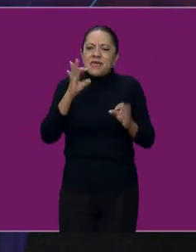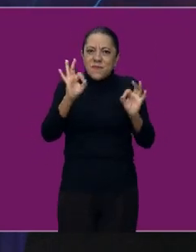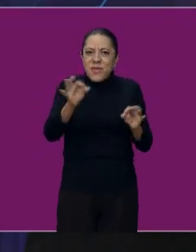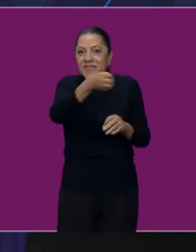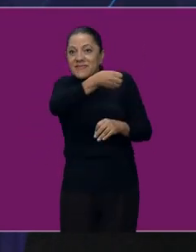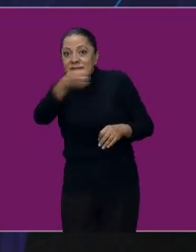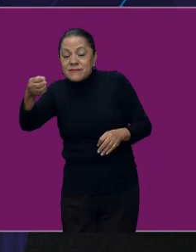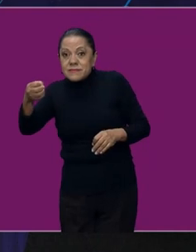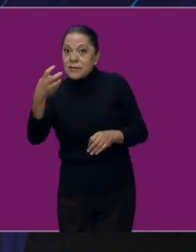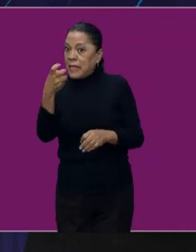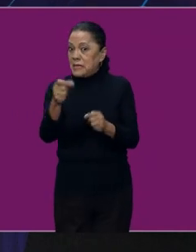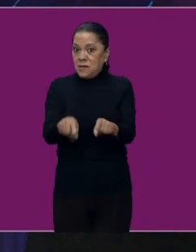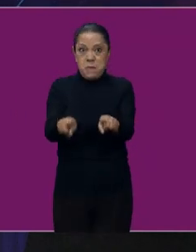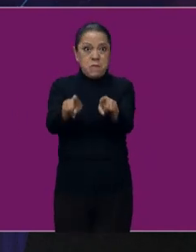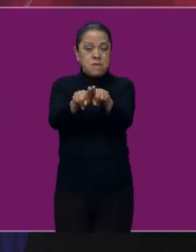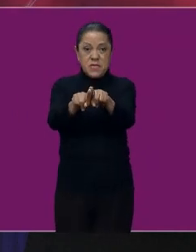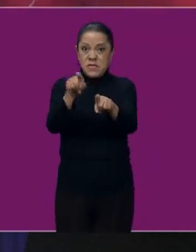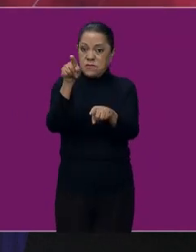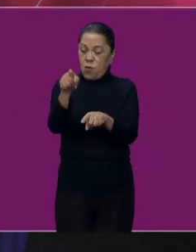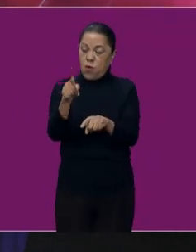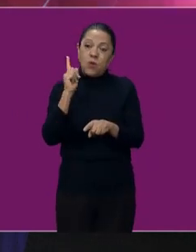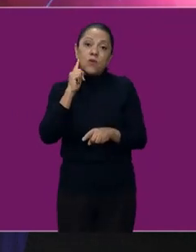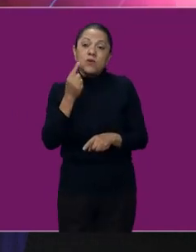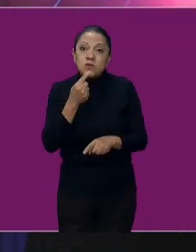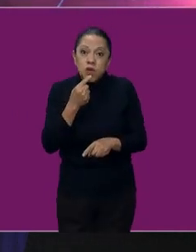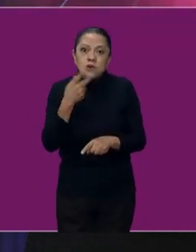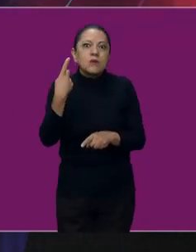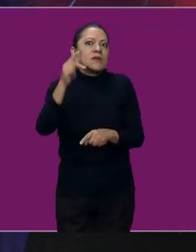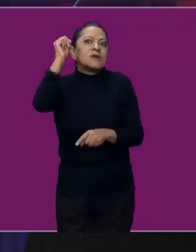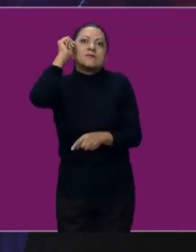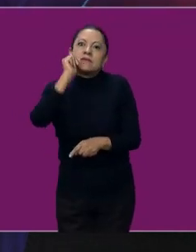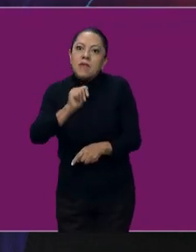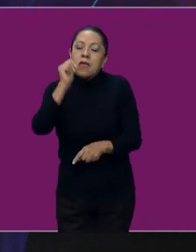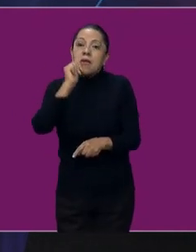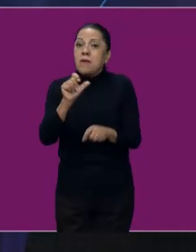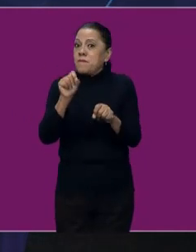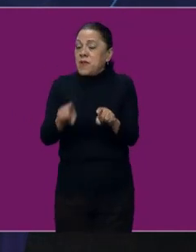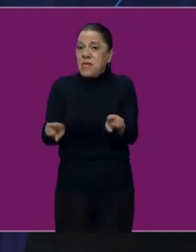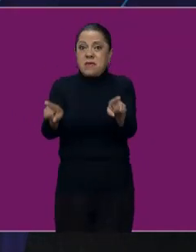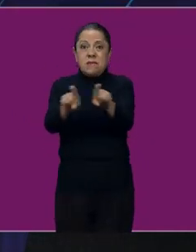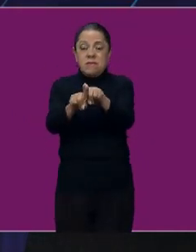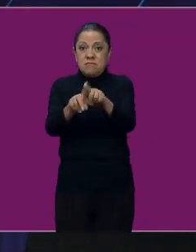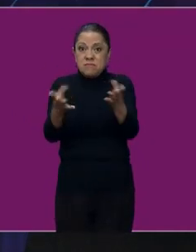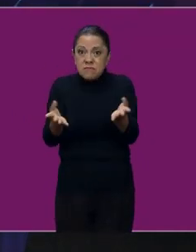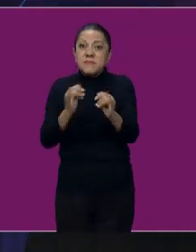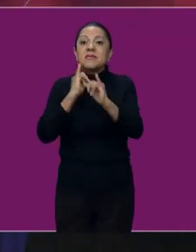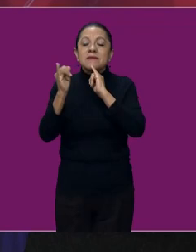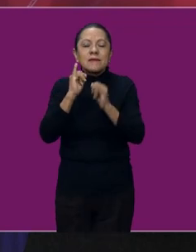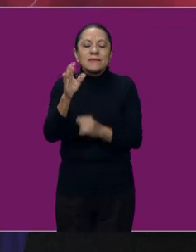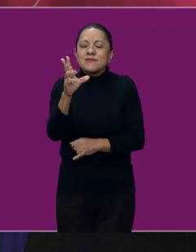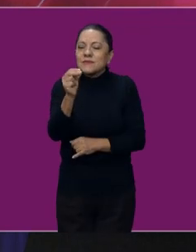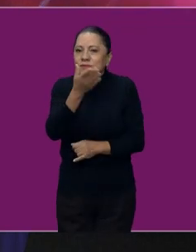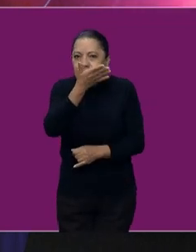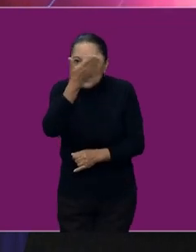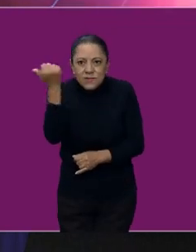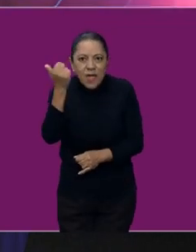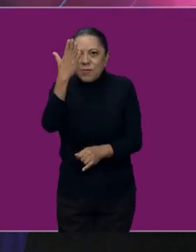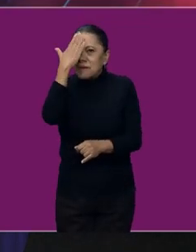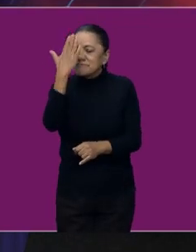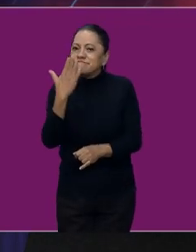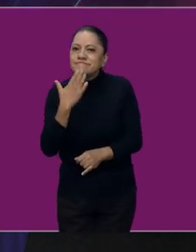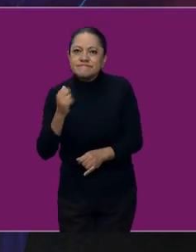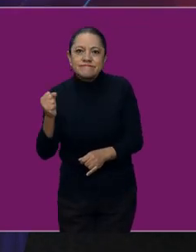pasa eso con los otros pero la mayoría del tiempo o sea que interpretes que no están capacitados que no tienen las cualidades